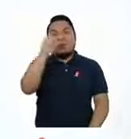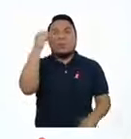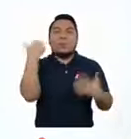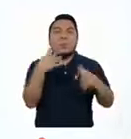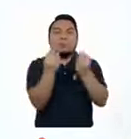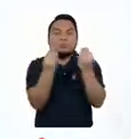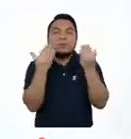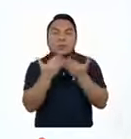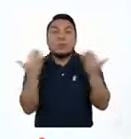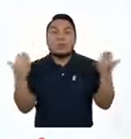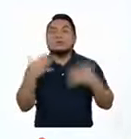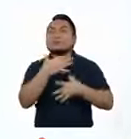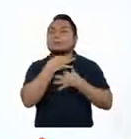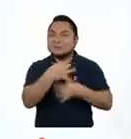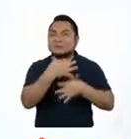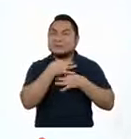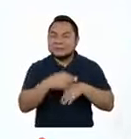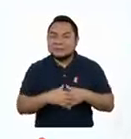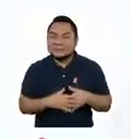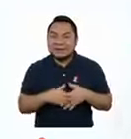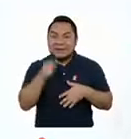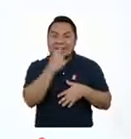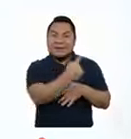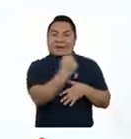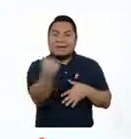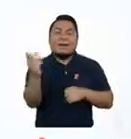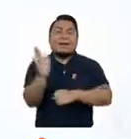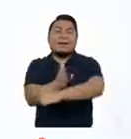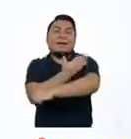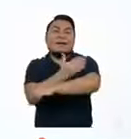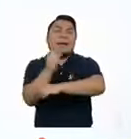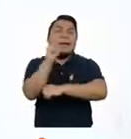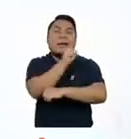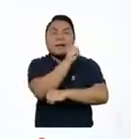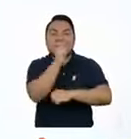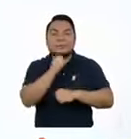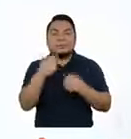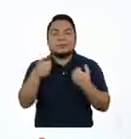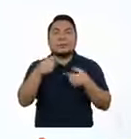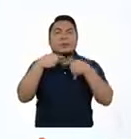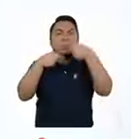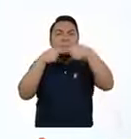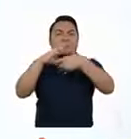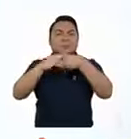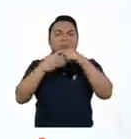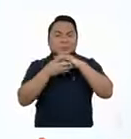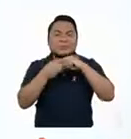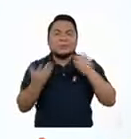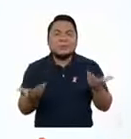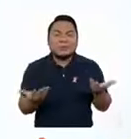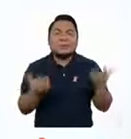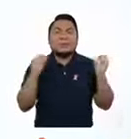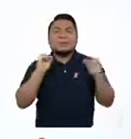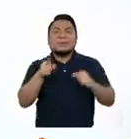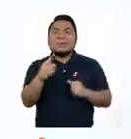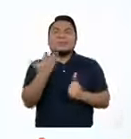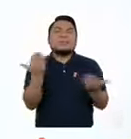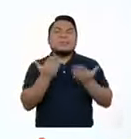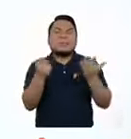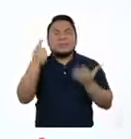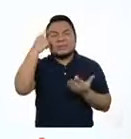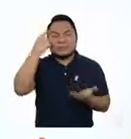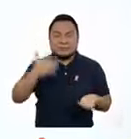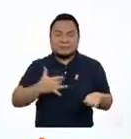muchas cosas interesantes. Cada canción cuenta una historia. Es decir, hablan acerca